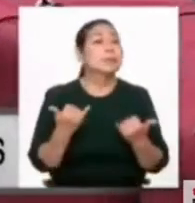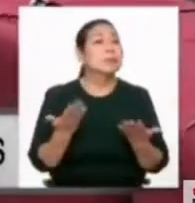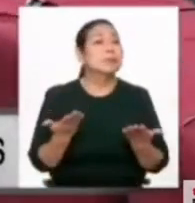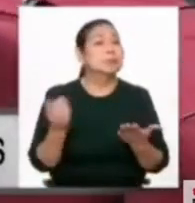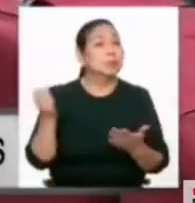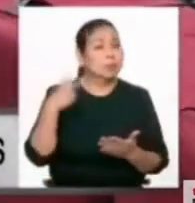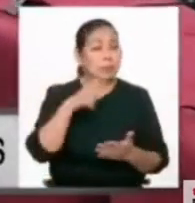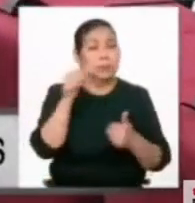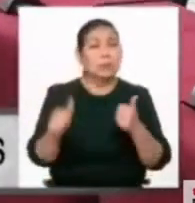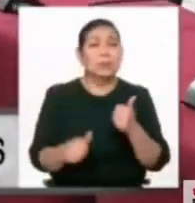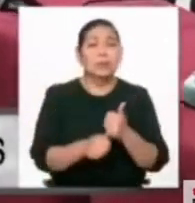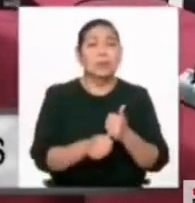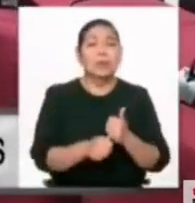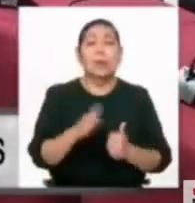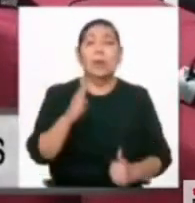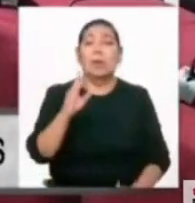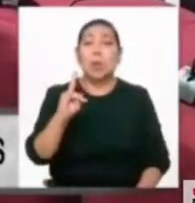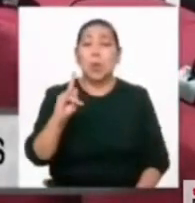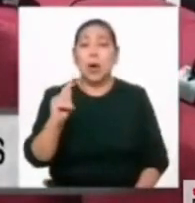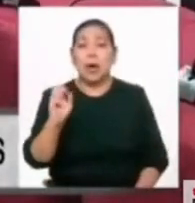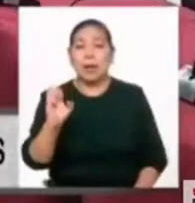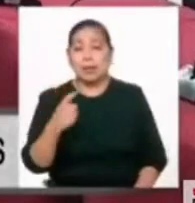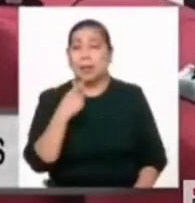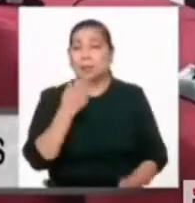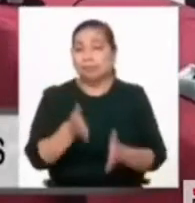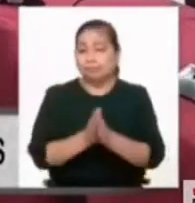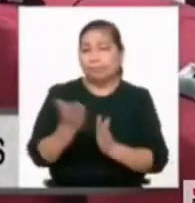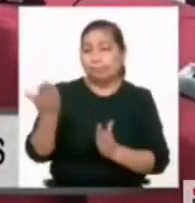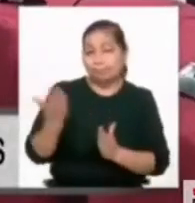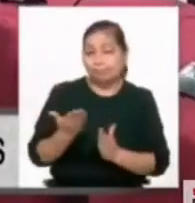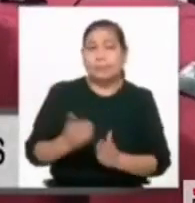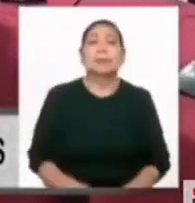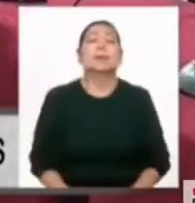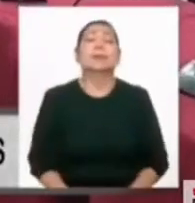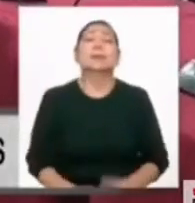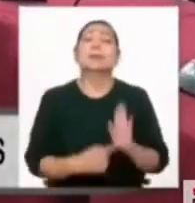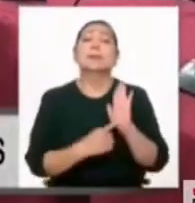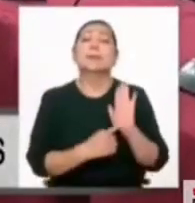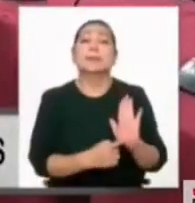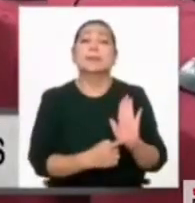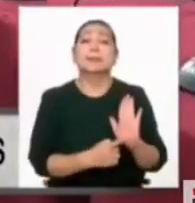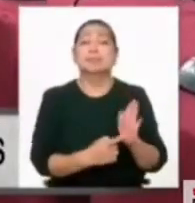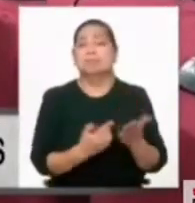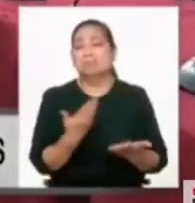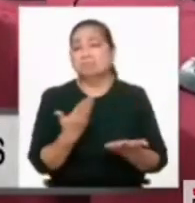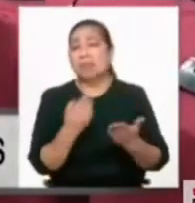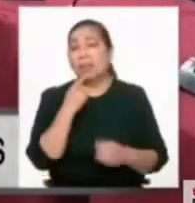que es vicepresidente. Dina Boluarte ya se ha pedido, se ha presentado acusaciones o denuncias